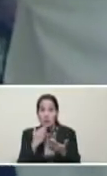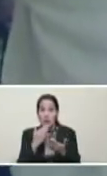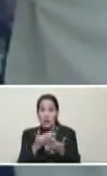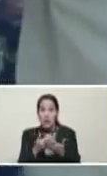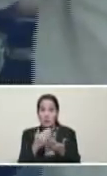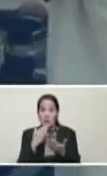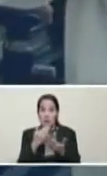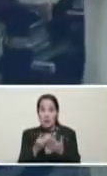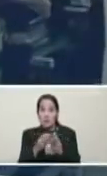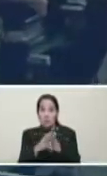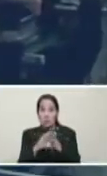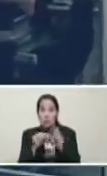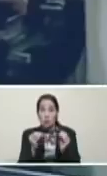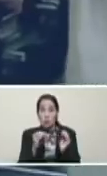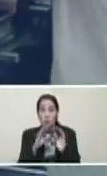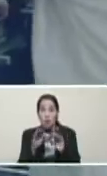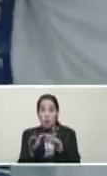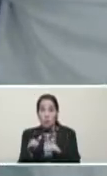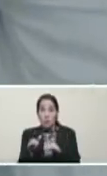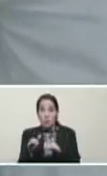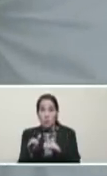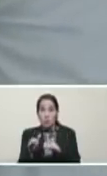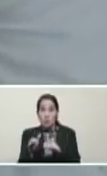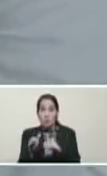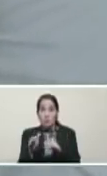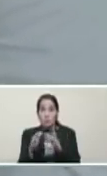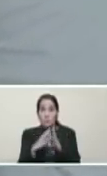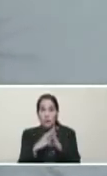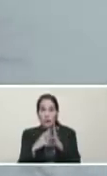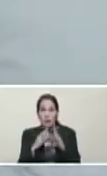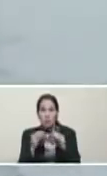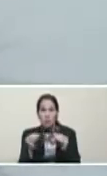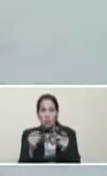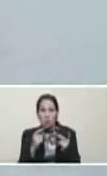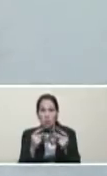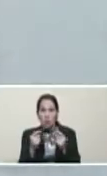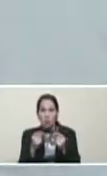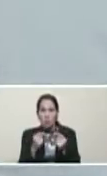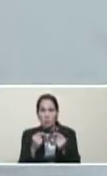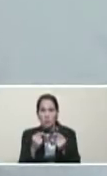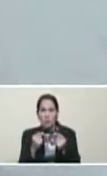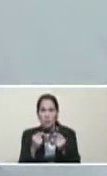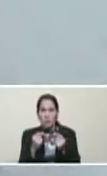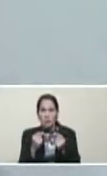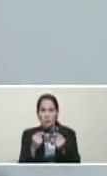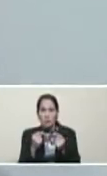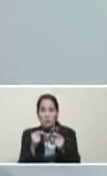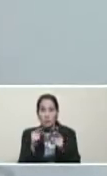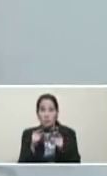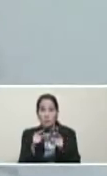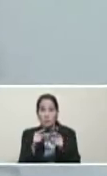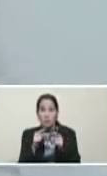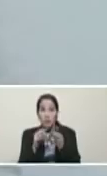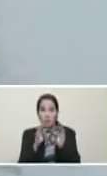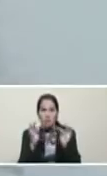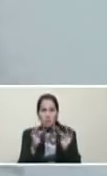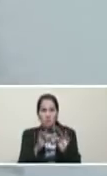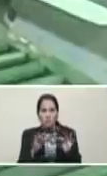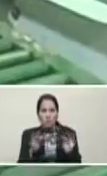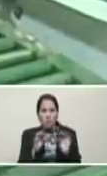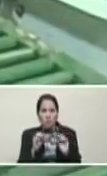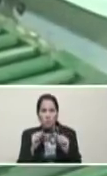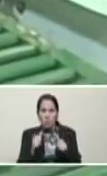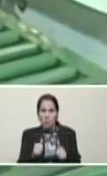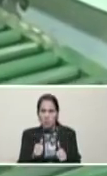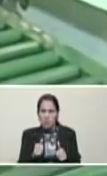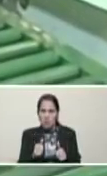por todo su apoyo al gabinete y a todo el sector económico en este sentido presidente estamos acá en el inicio